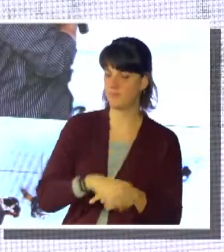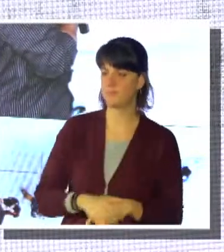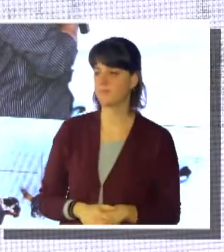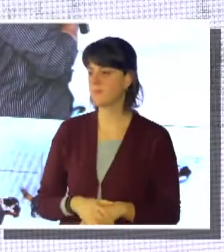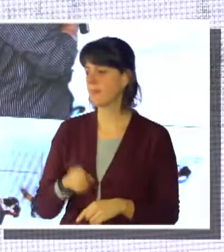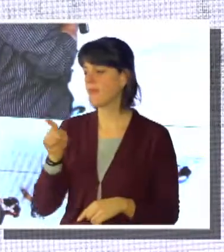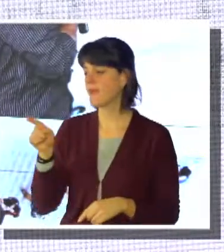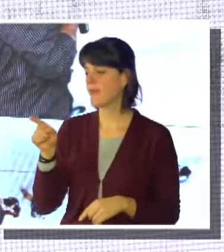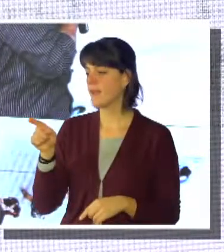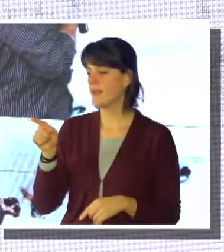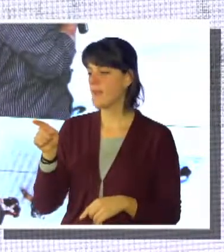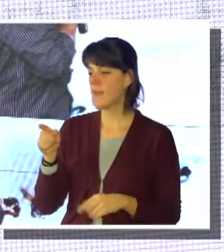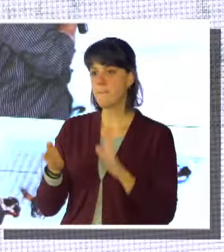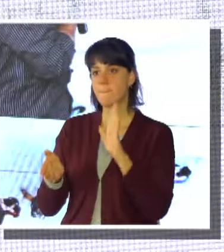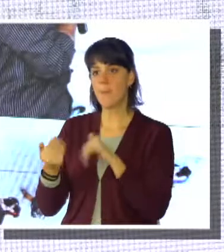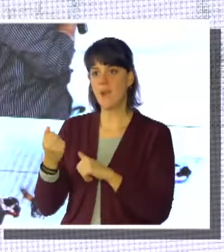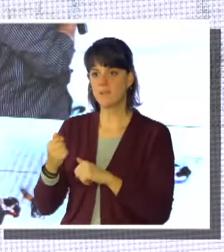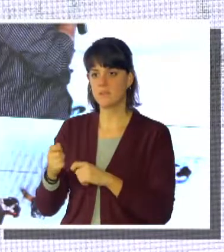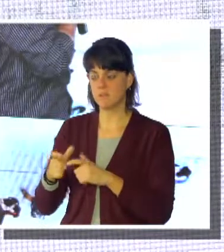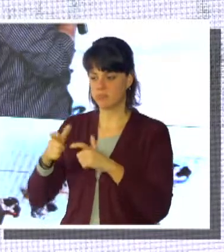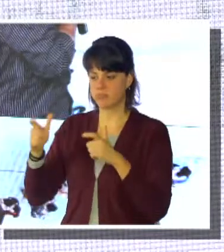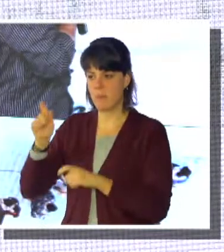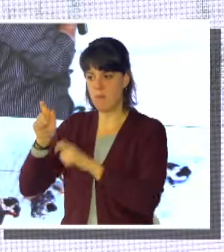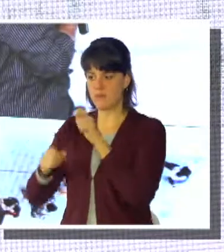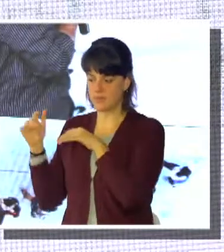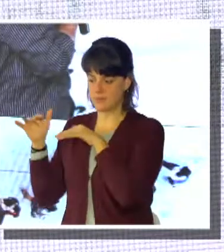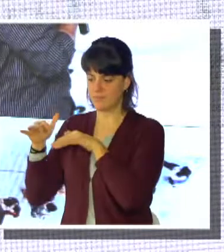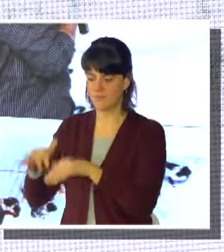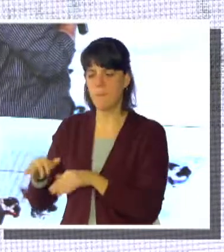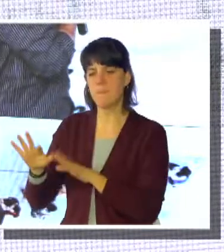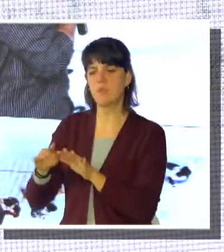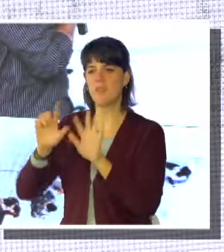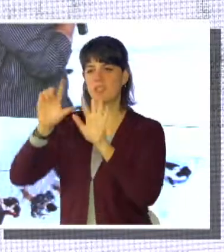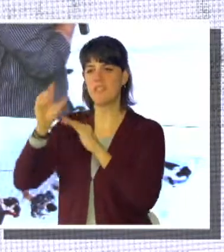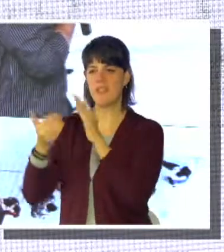24%, 26%, 27%,